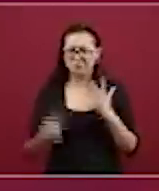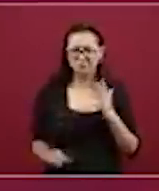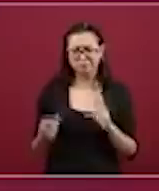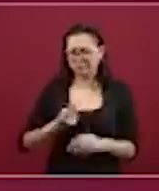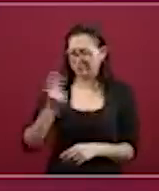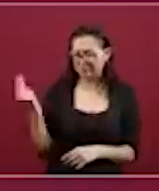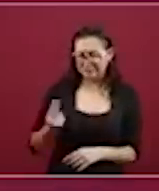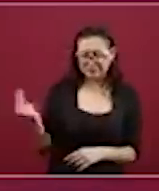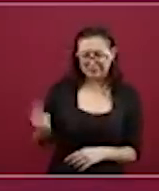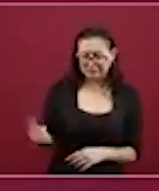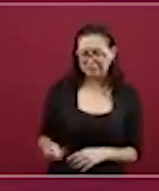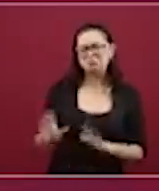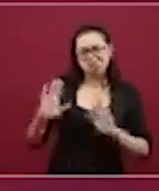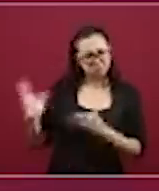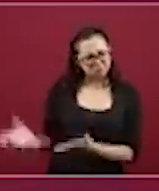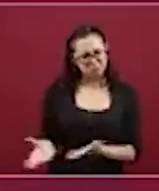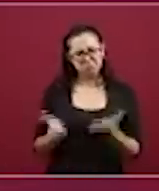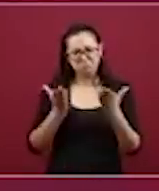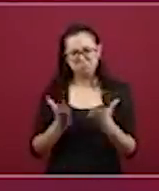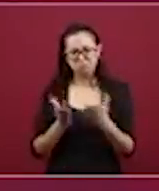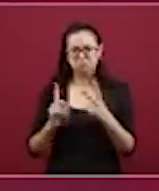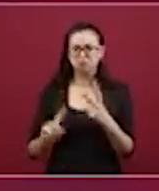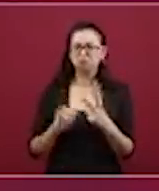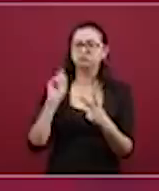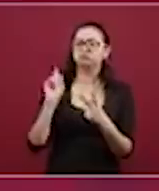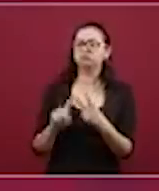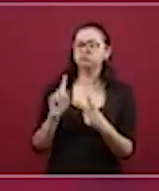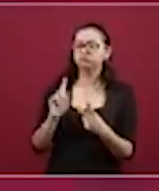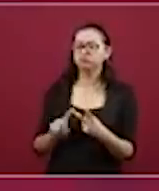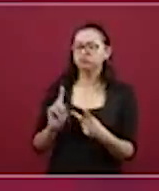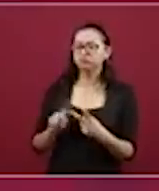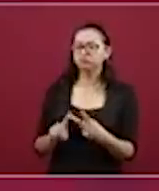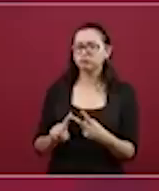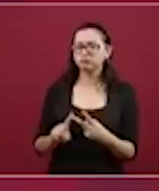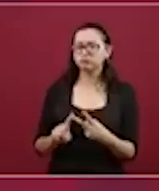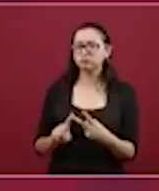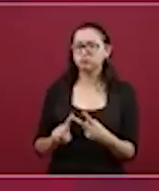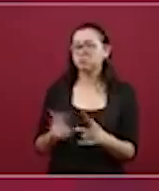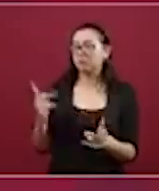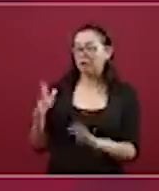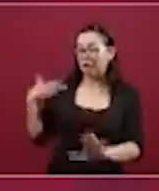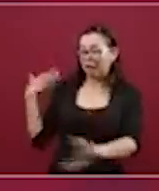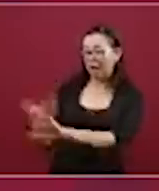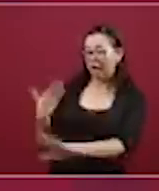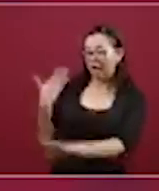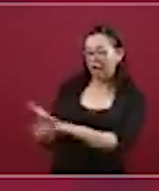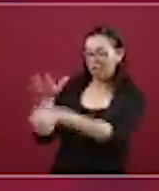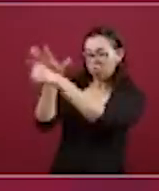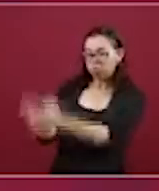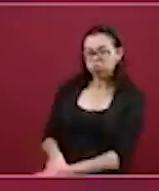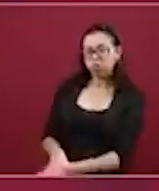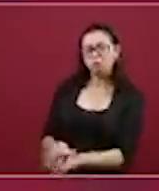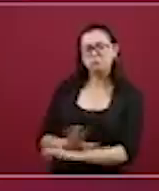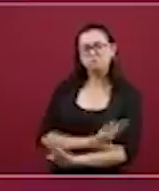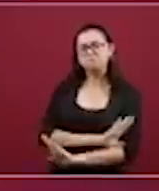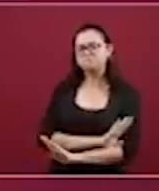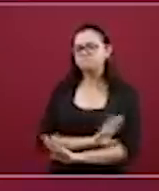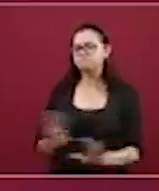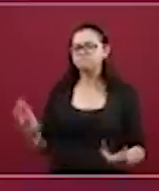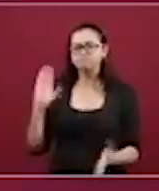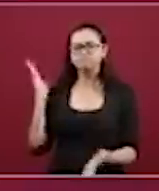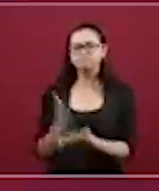lo segundo, decirles también, darles la garantía de que no va a haber represión,